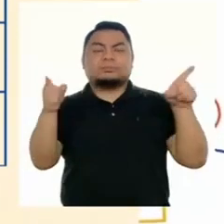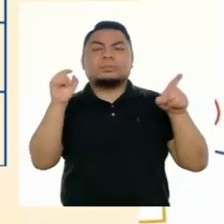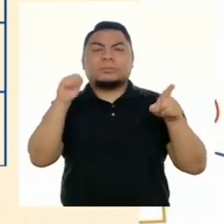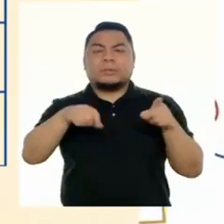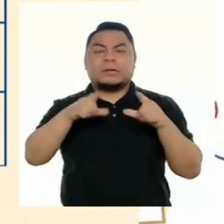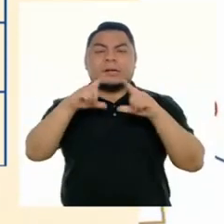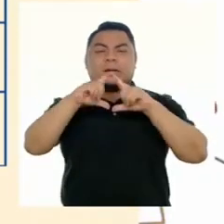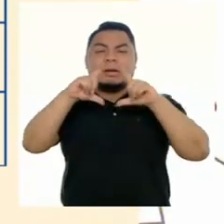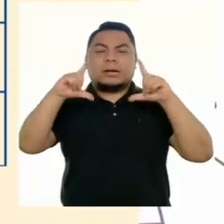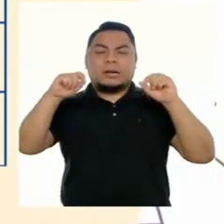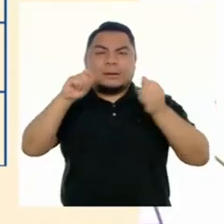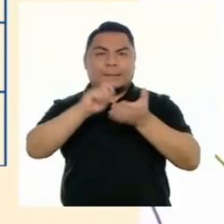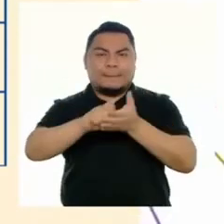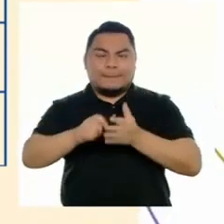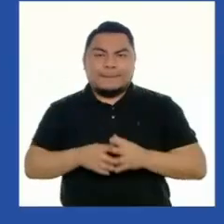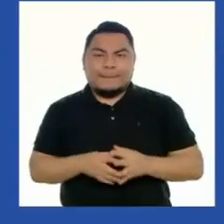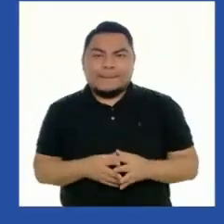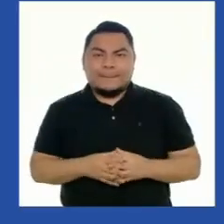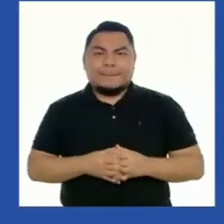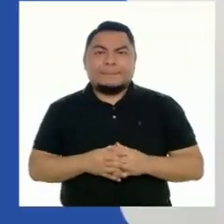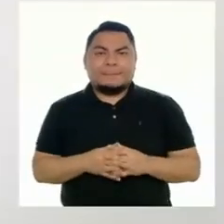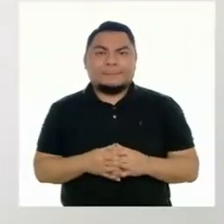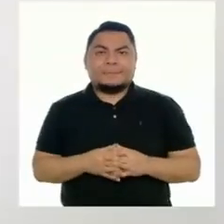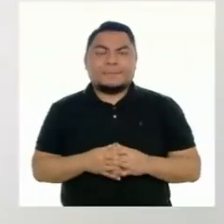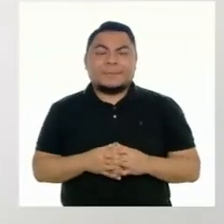publicaremos la cartilla.